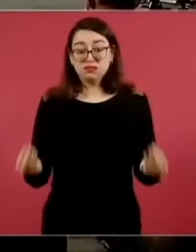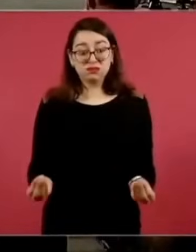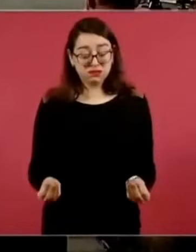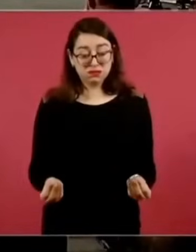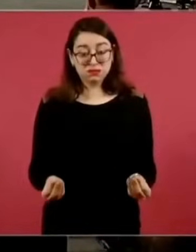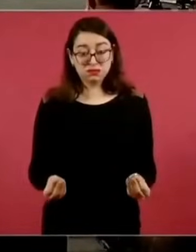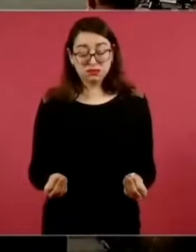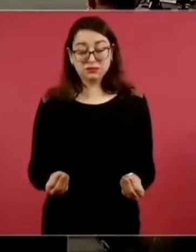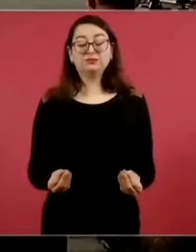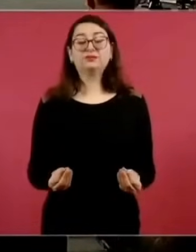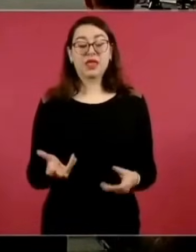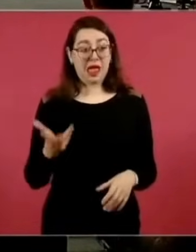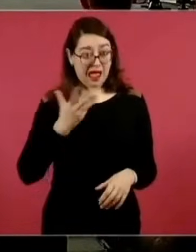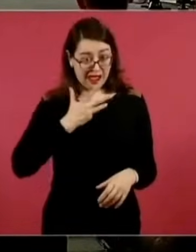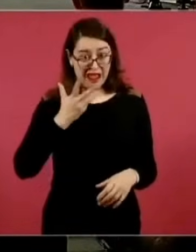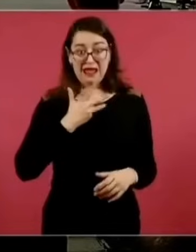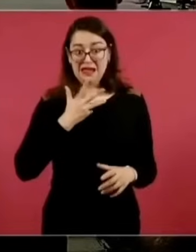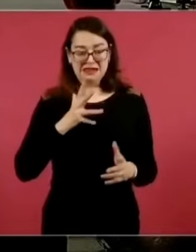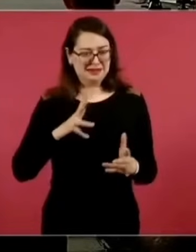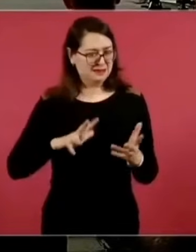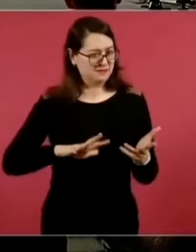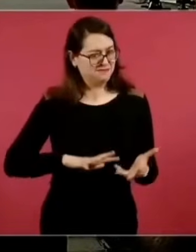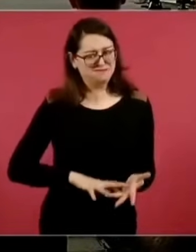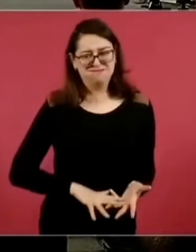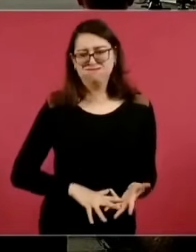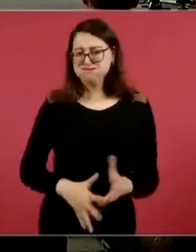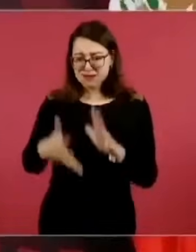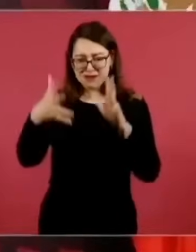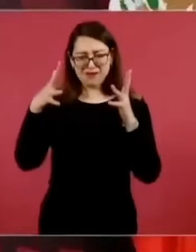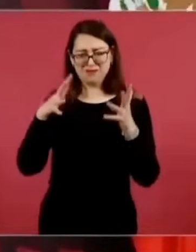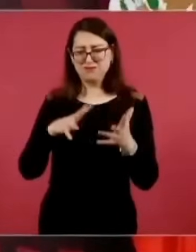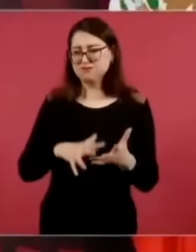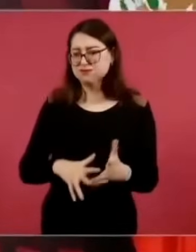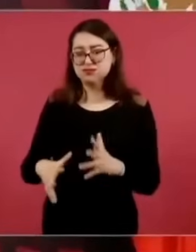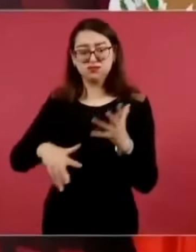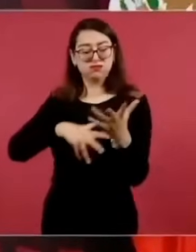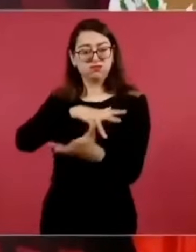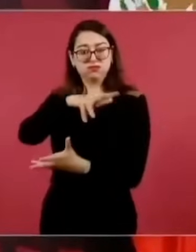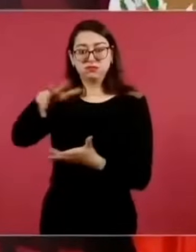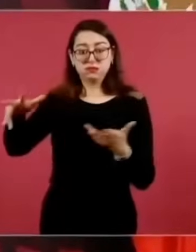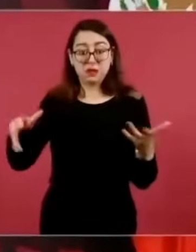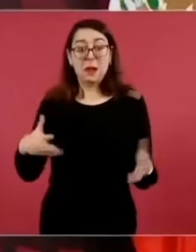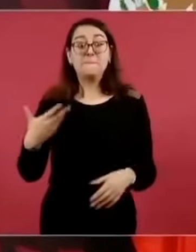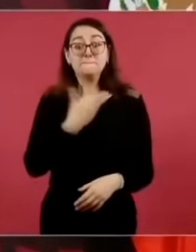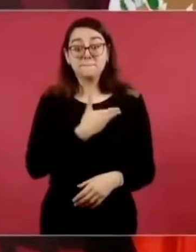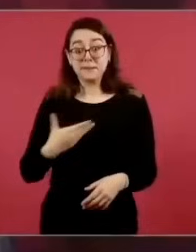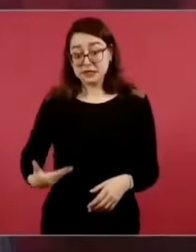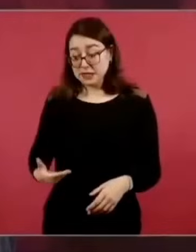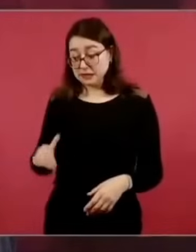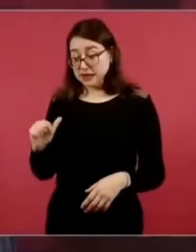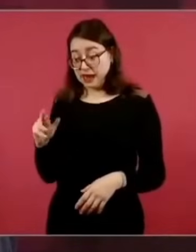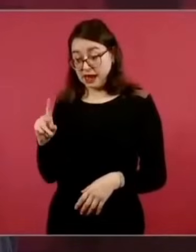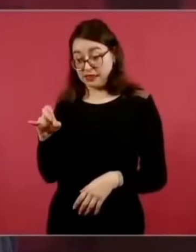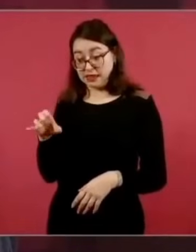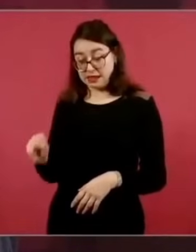Incluso hay disturbios en la casilla donde va a votar el presidente.